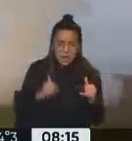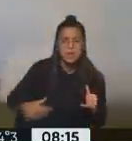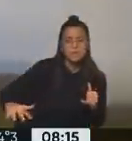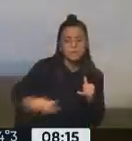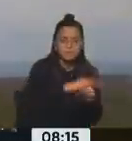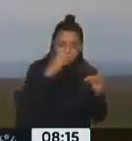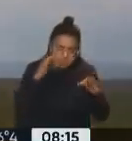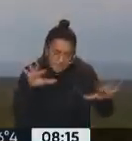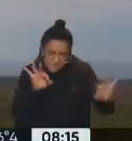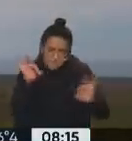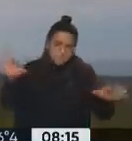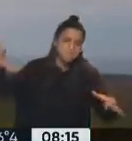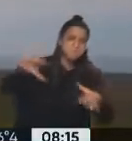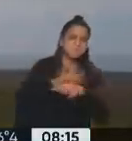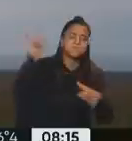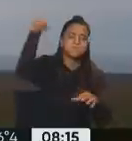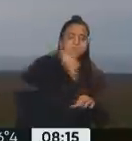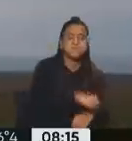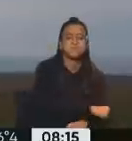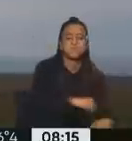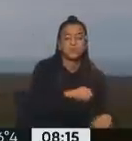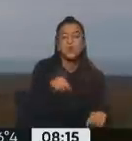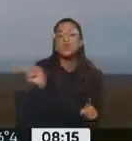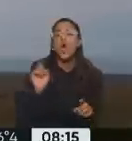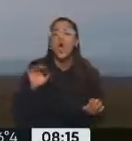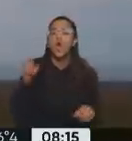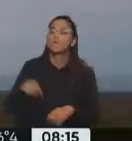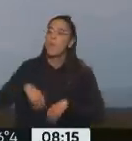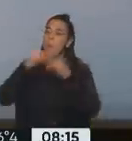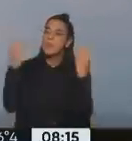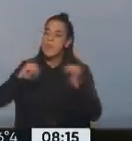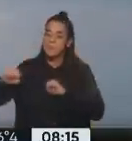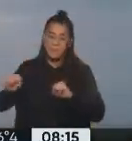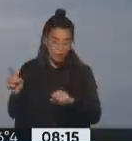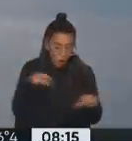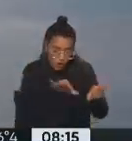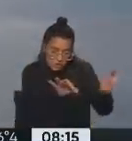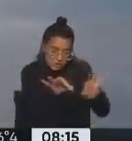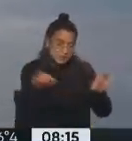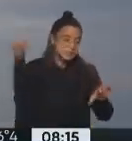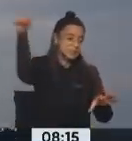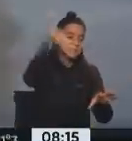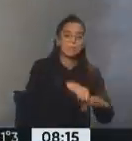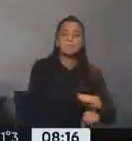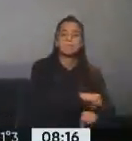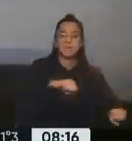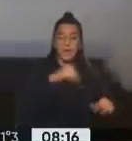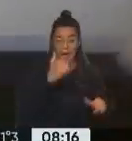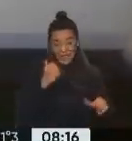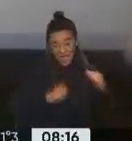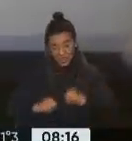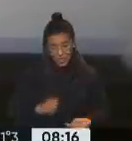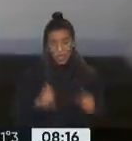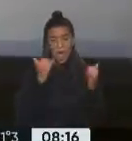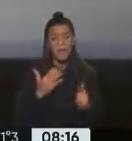precisas no bombardeos indiscriminados sobre poblaciones civiles pero también están ocasionando por supuesto daños heridos y